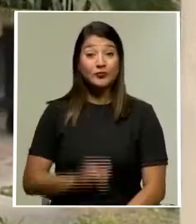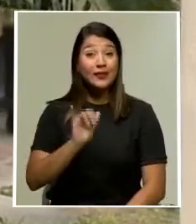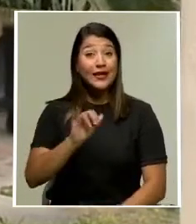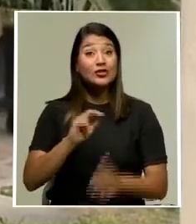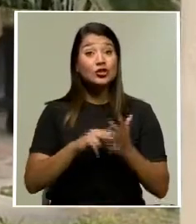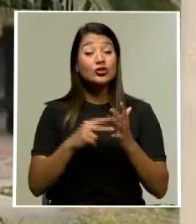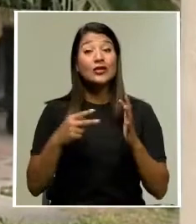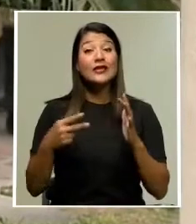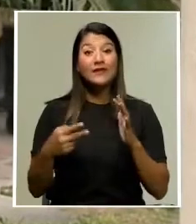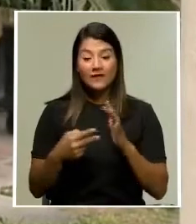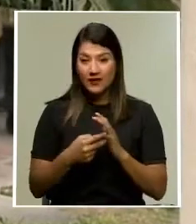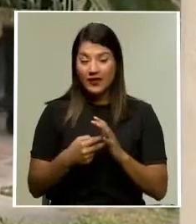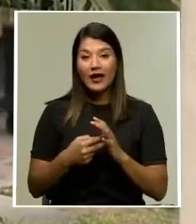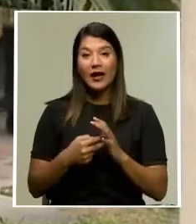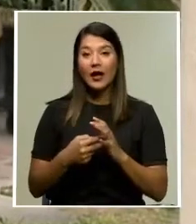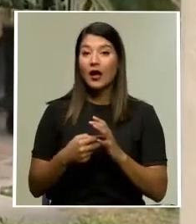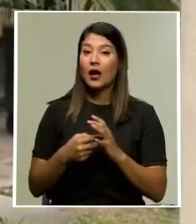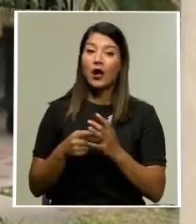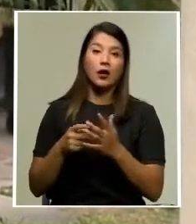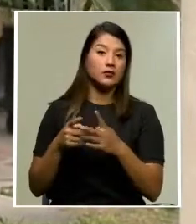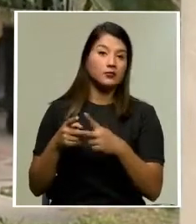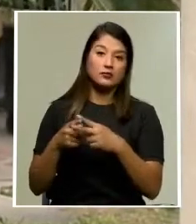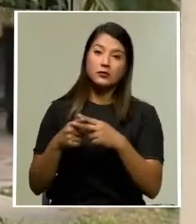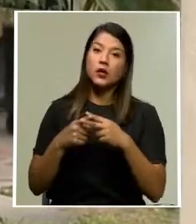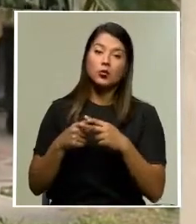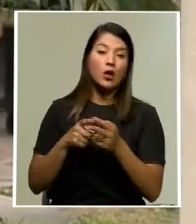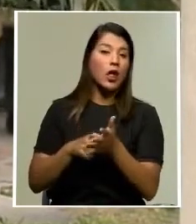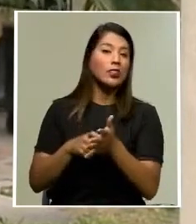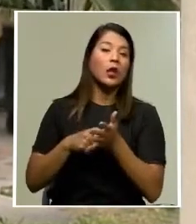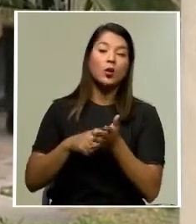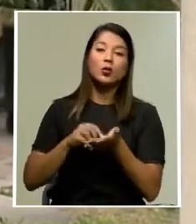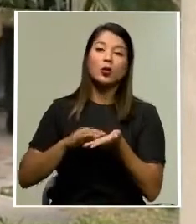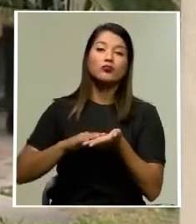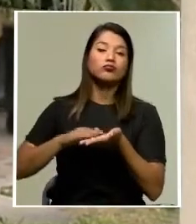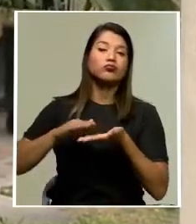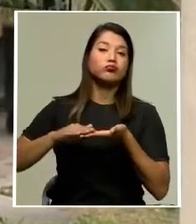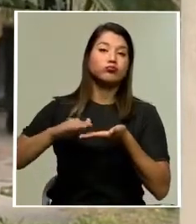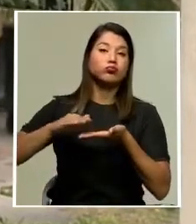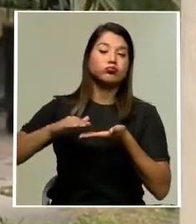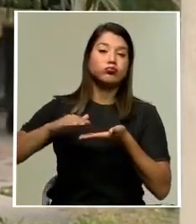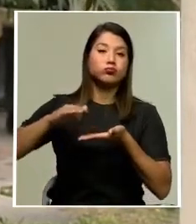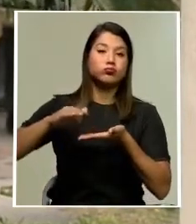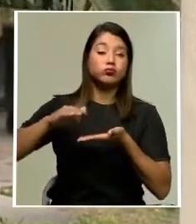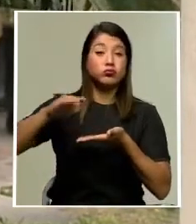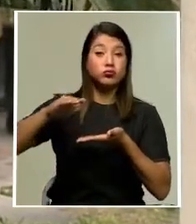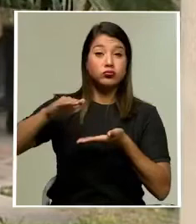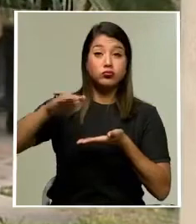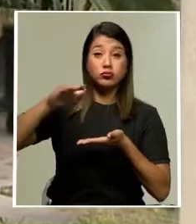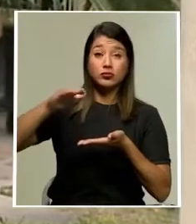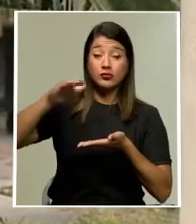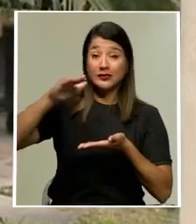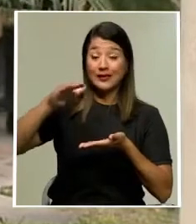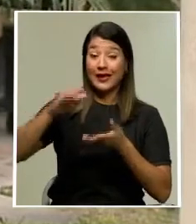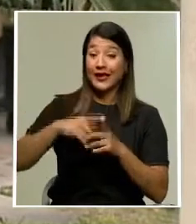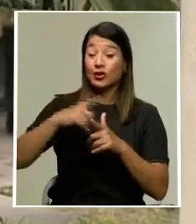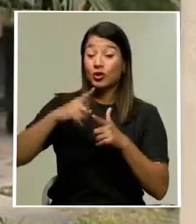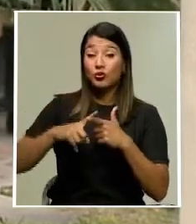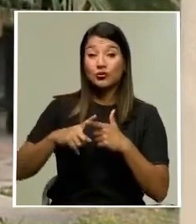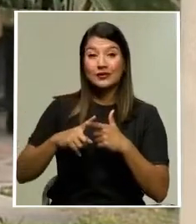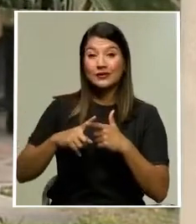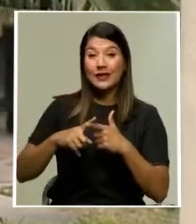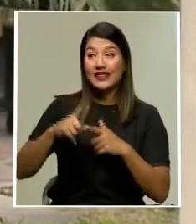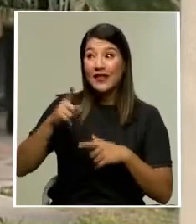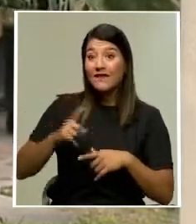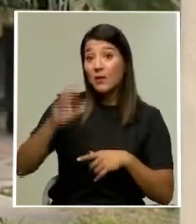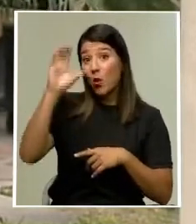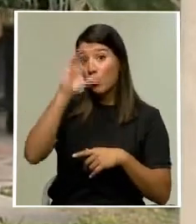significa, bueno, la deuda va a seguir creciendo, ¿verdad? Se ve, digamos, presionada a buscar un